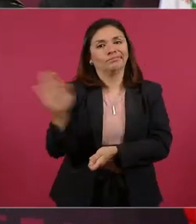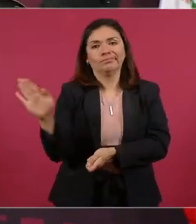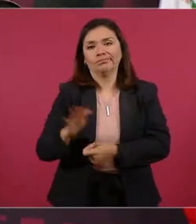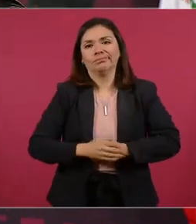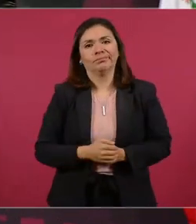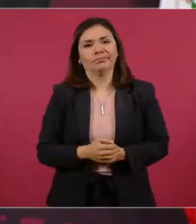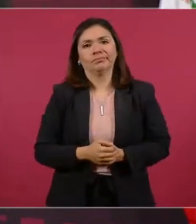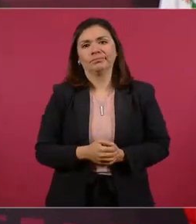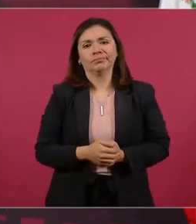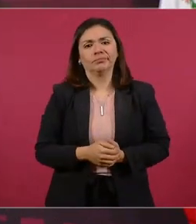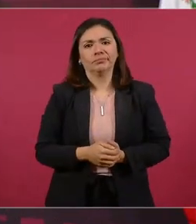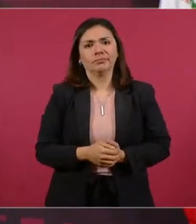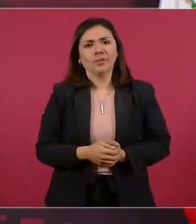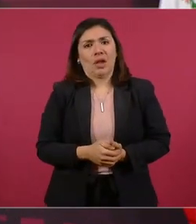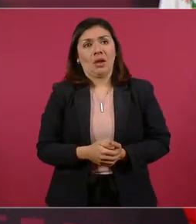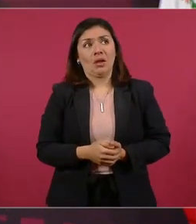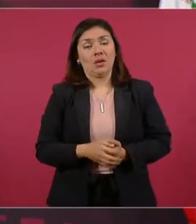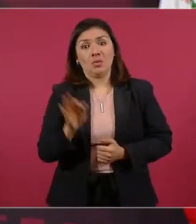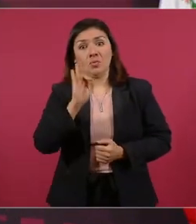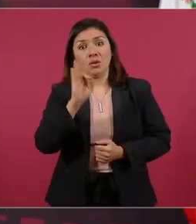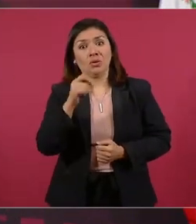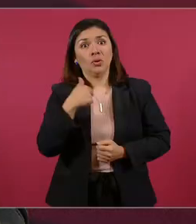Nada de que me vas a apabullar